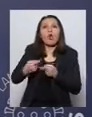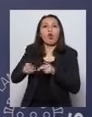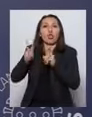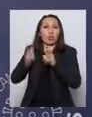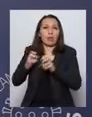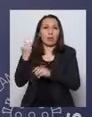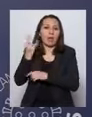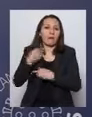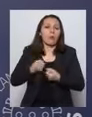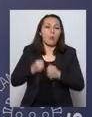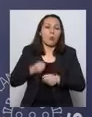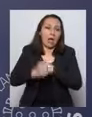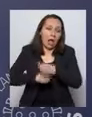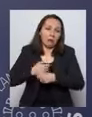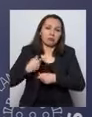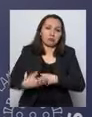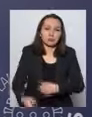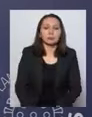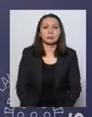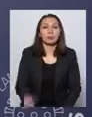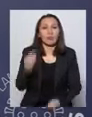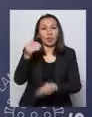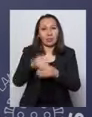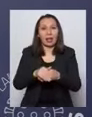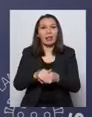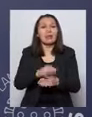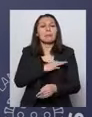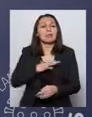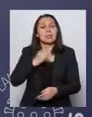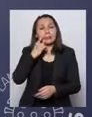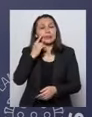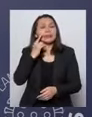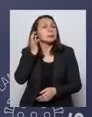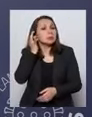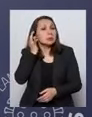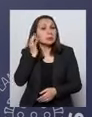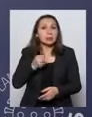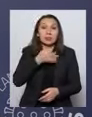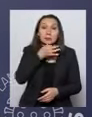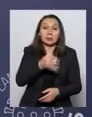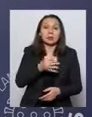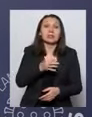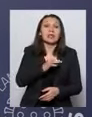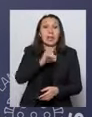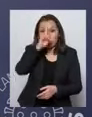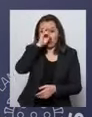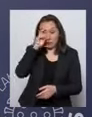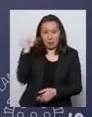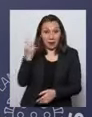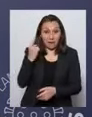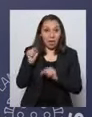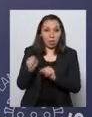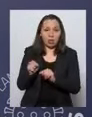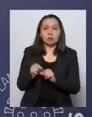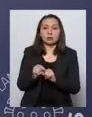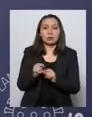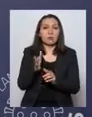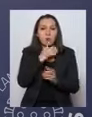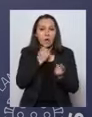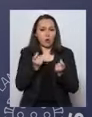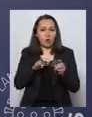cada año qué tal el ministro ayer en las clínicas de chile anunciaban que había escasez respecto de